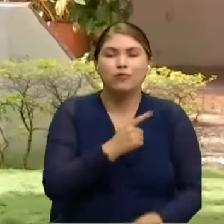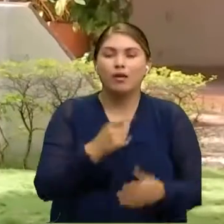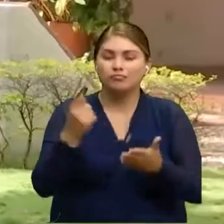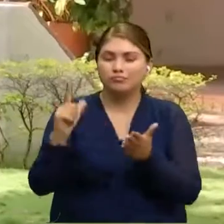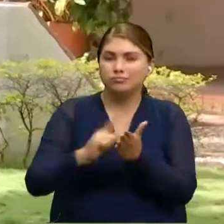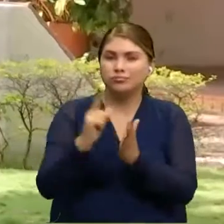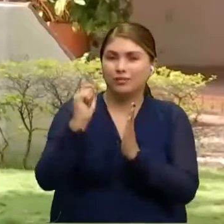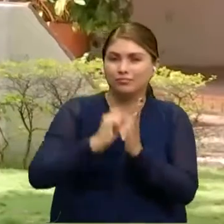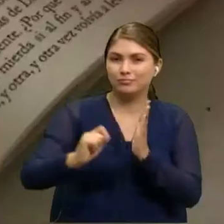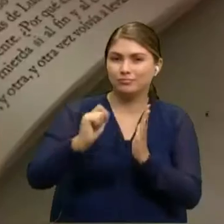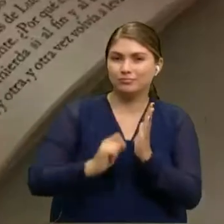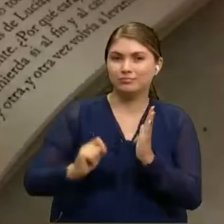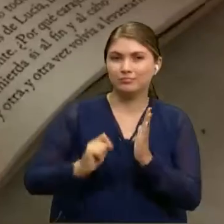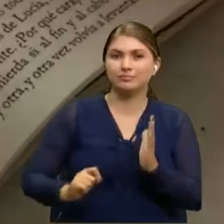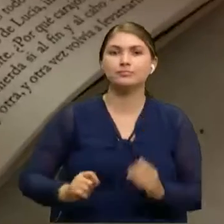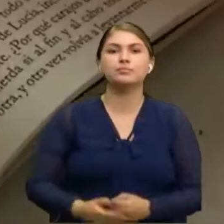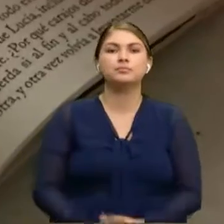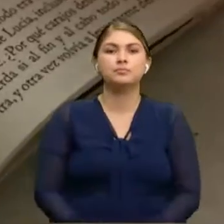obras literarias.